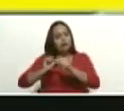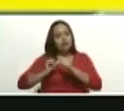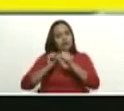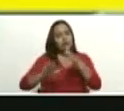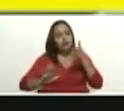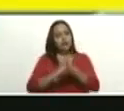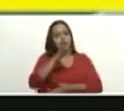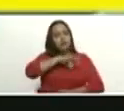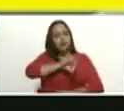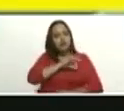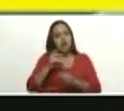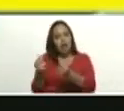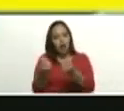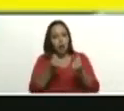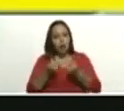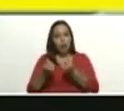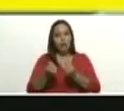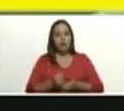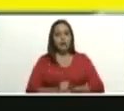social,